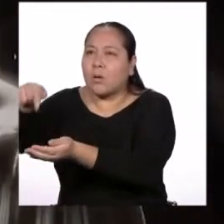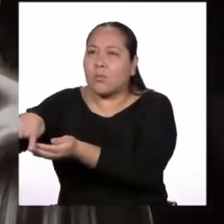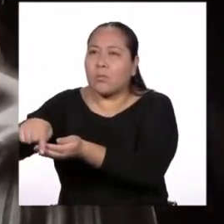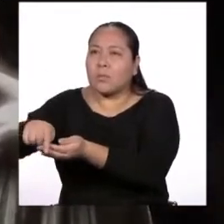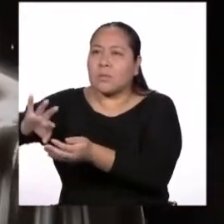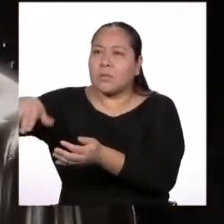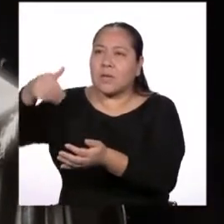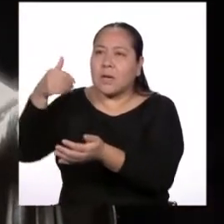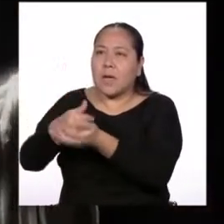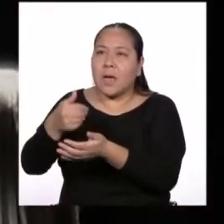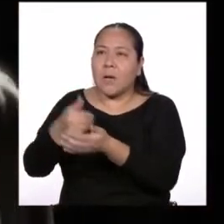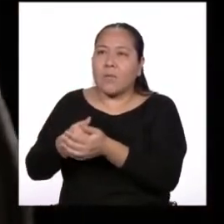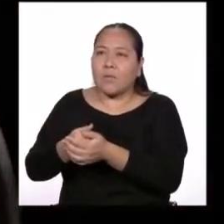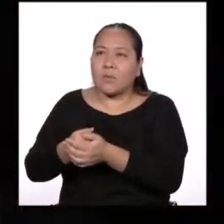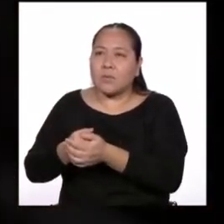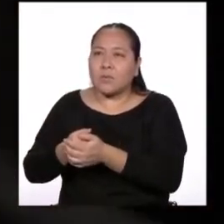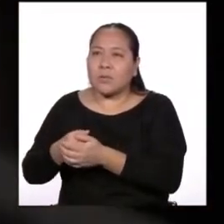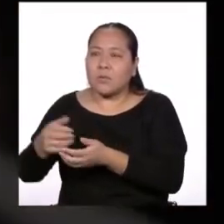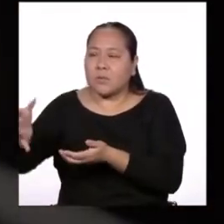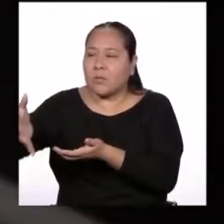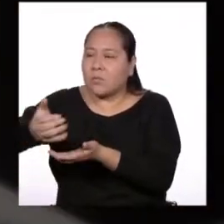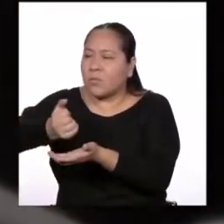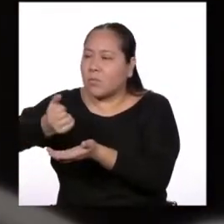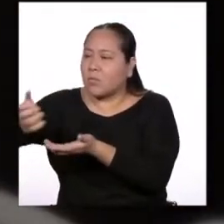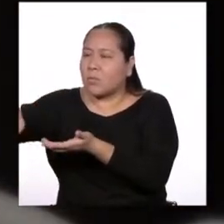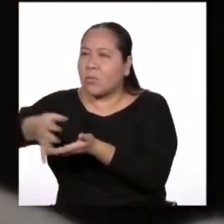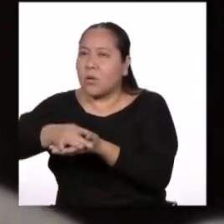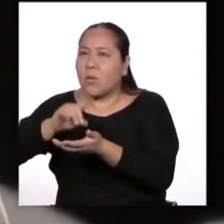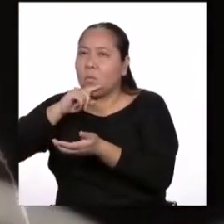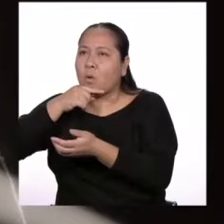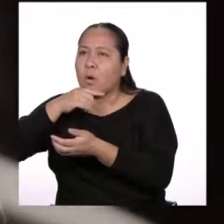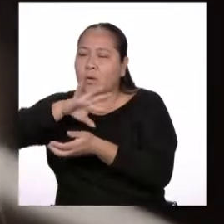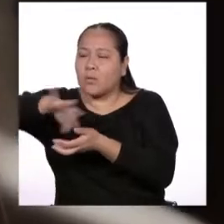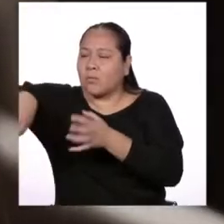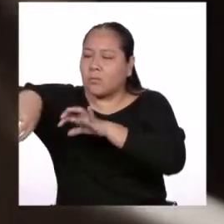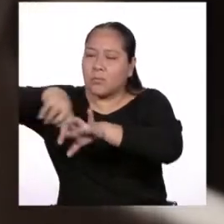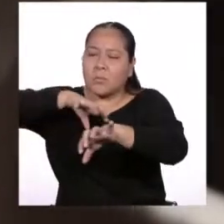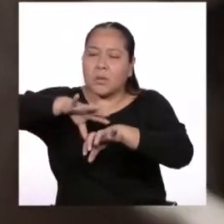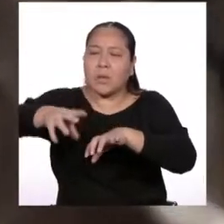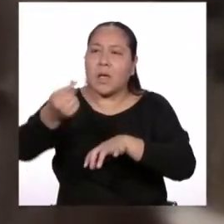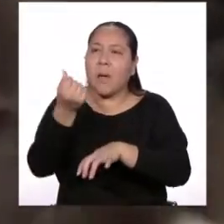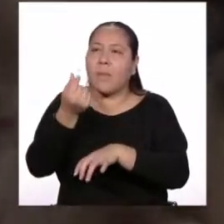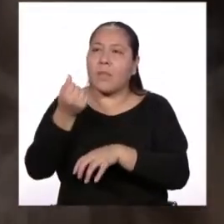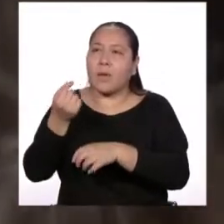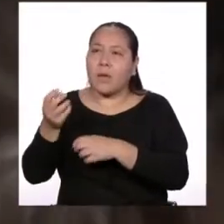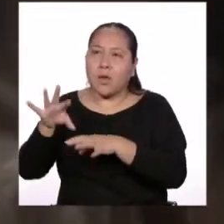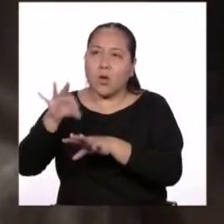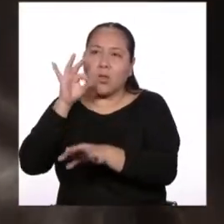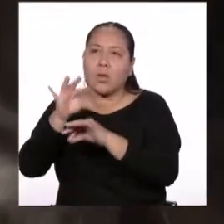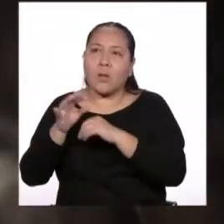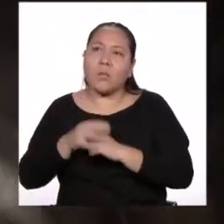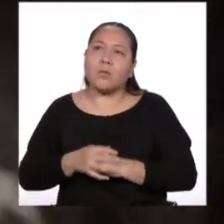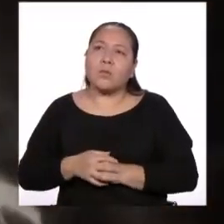hombres, tomamos a las esposas y nos repartimos todas las riquezas que encontramos.